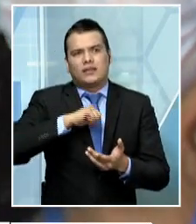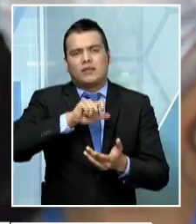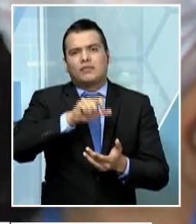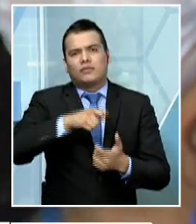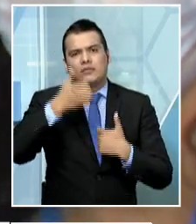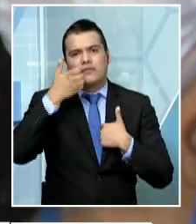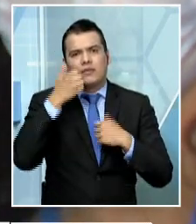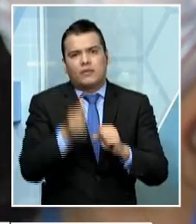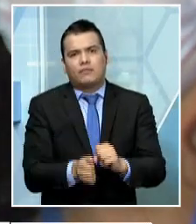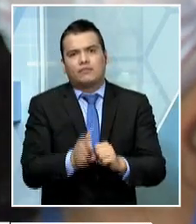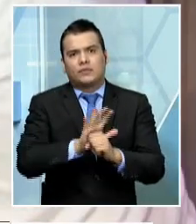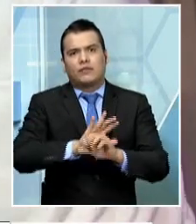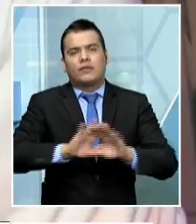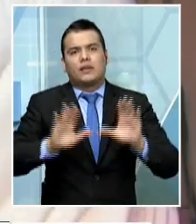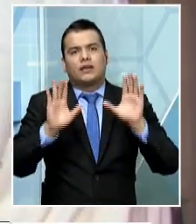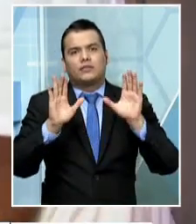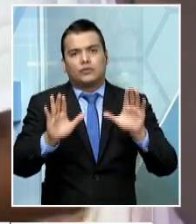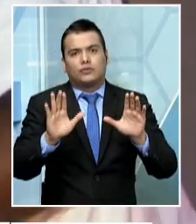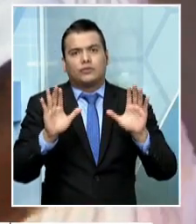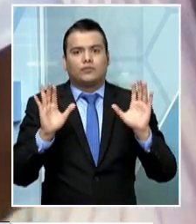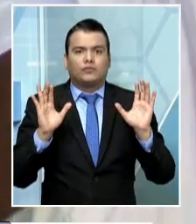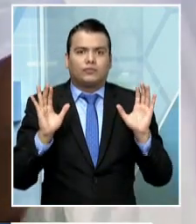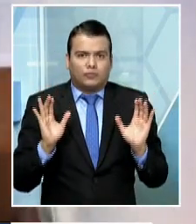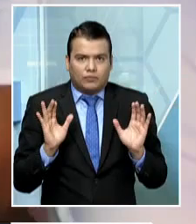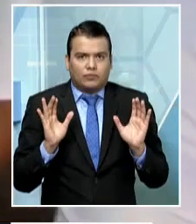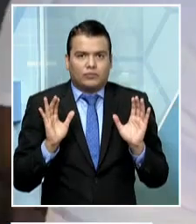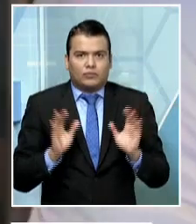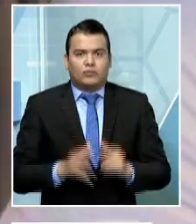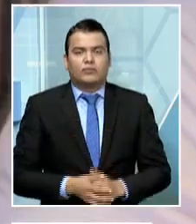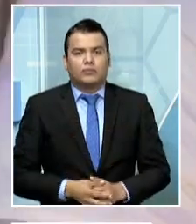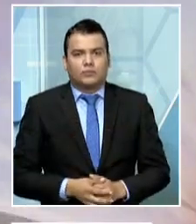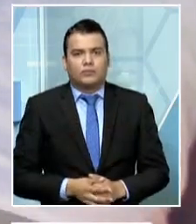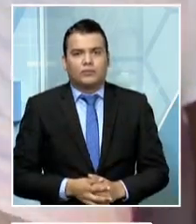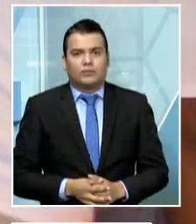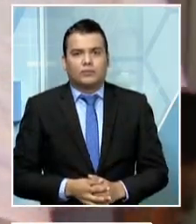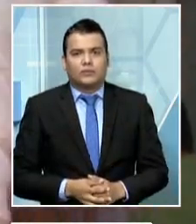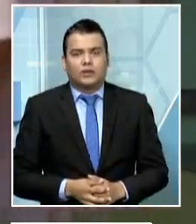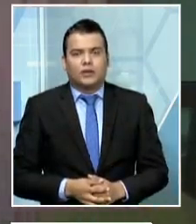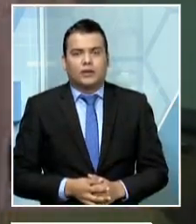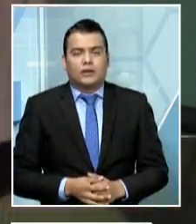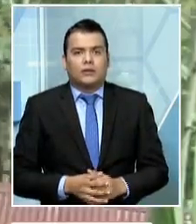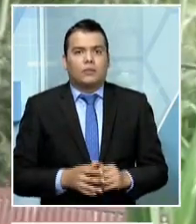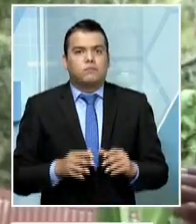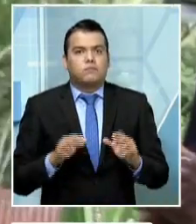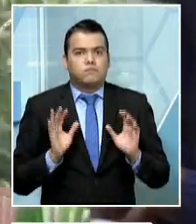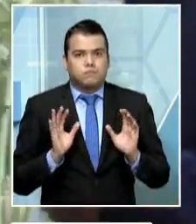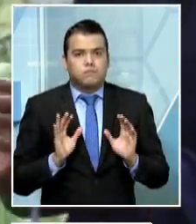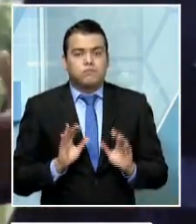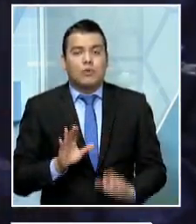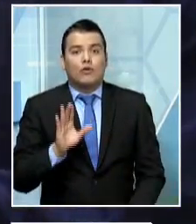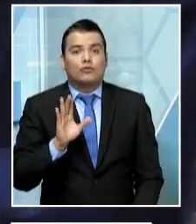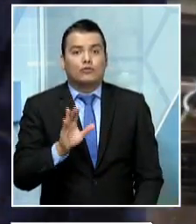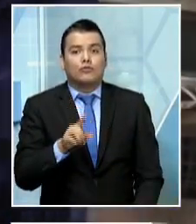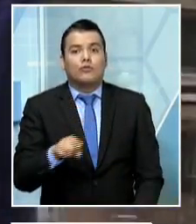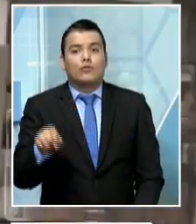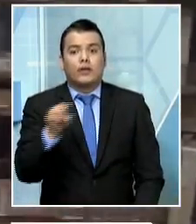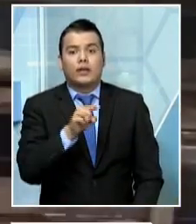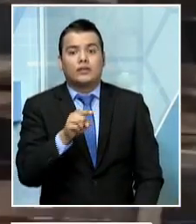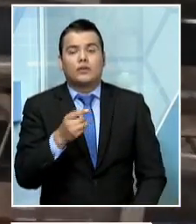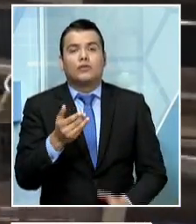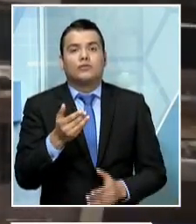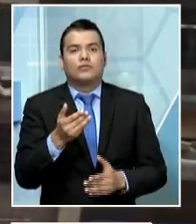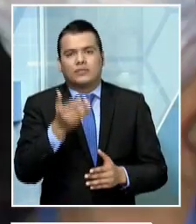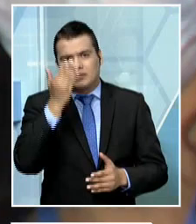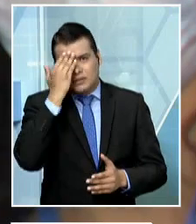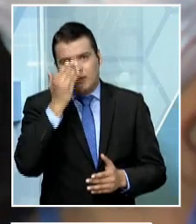este aislamiento selectivo y de tal manera que las personas puedan cumplir con estos días que deben de estar